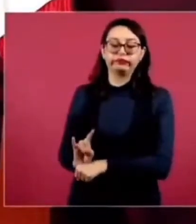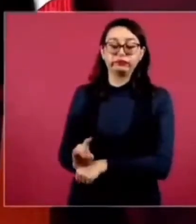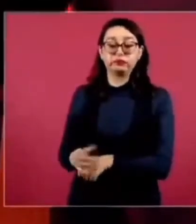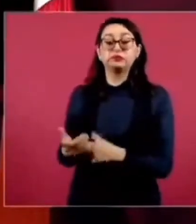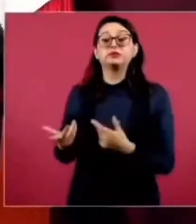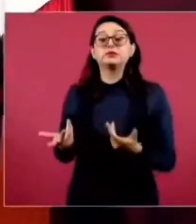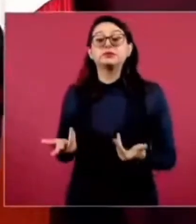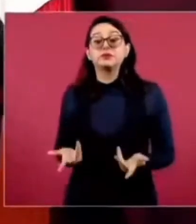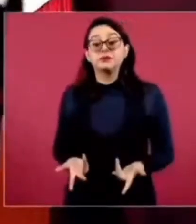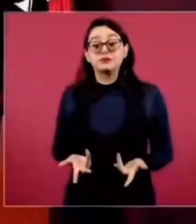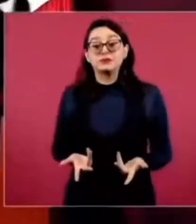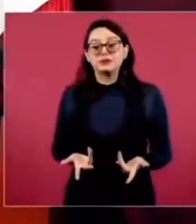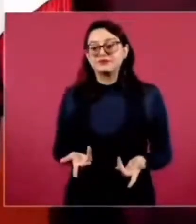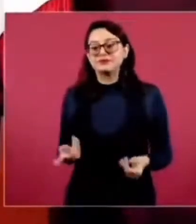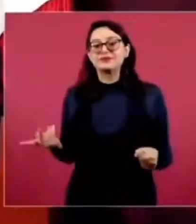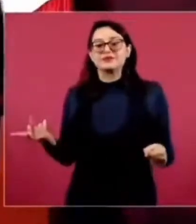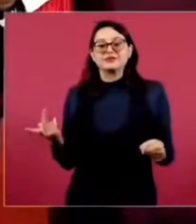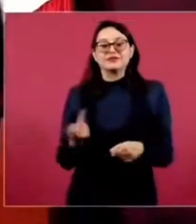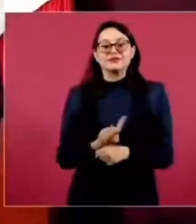Entonces, nada más